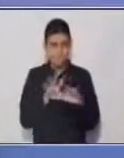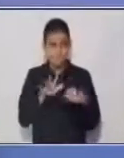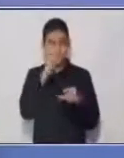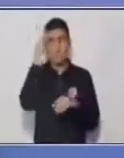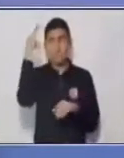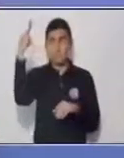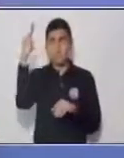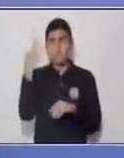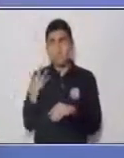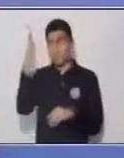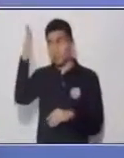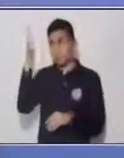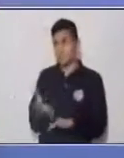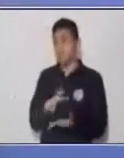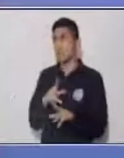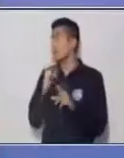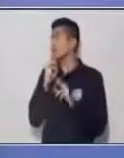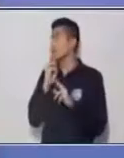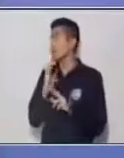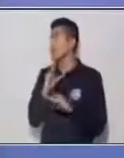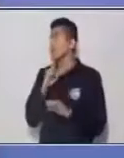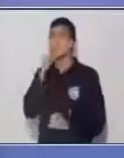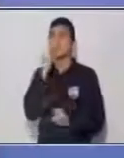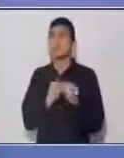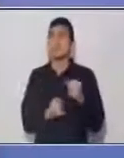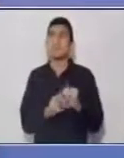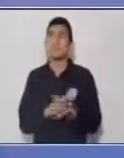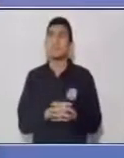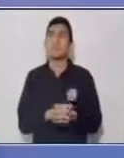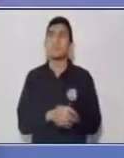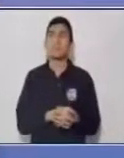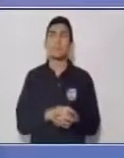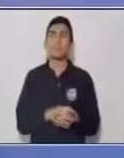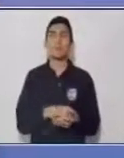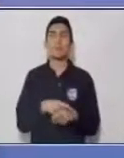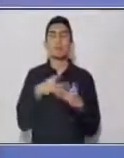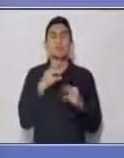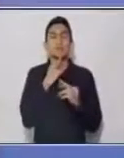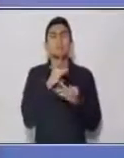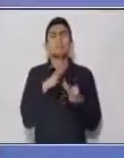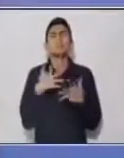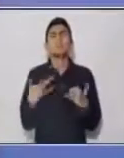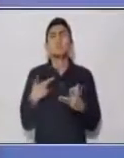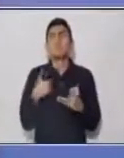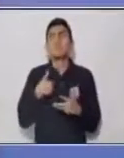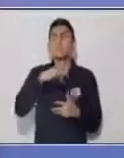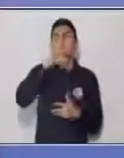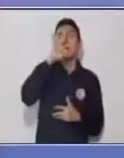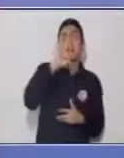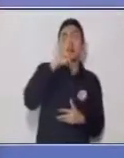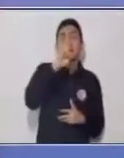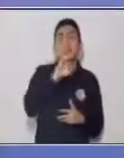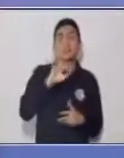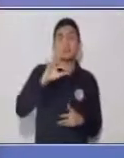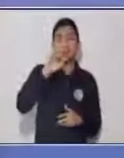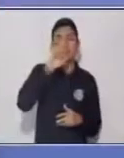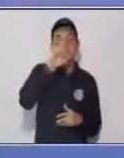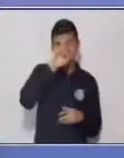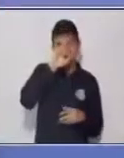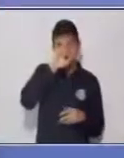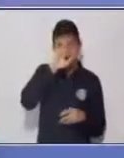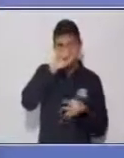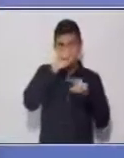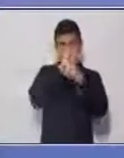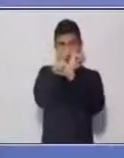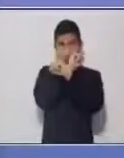3, el resultado final nos va a quedar x al cubo más